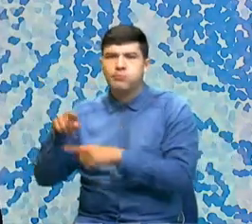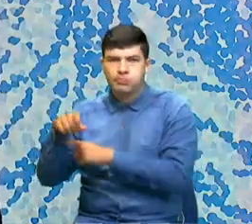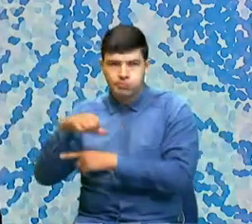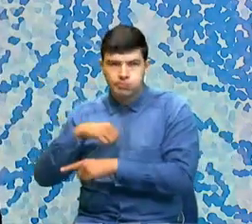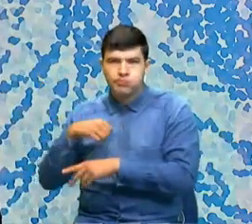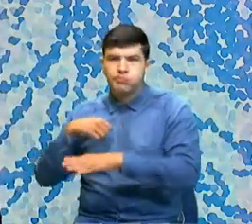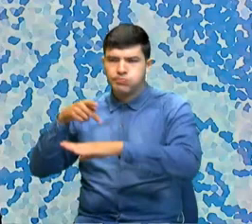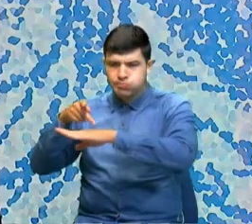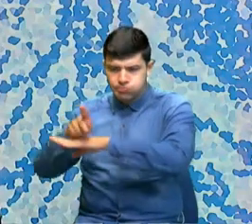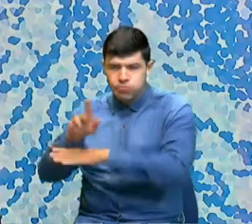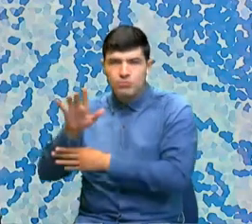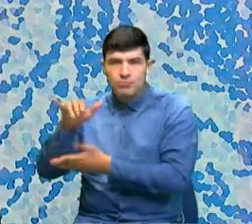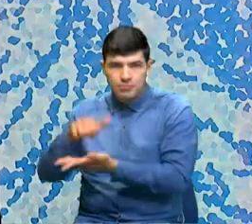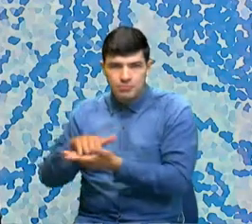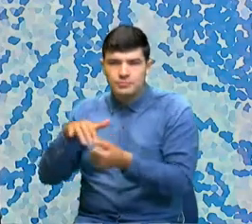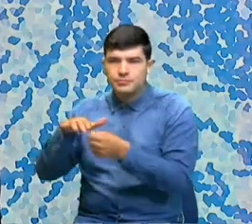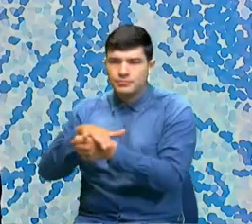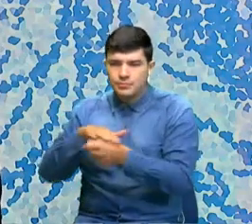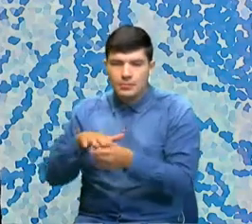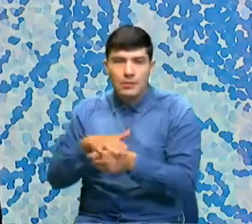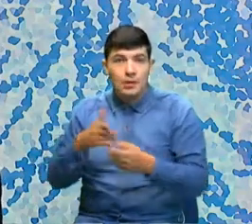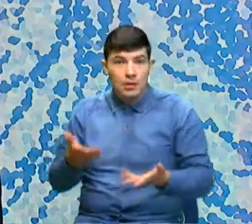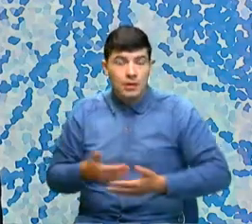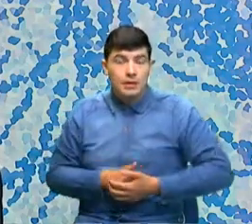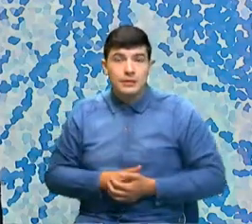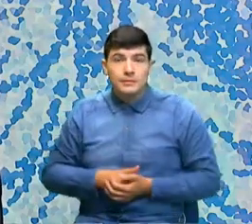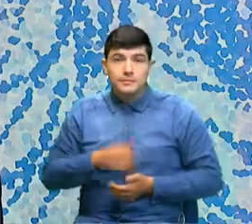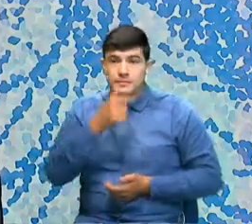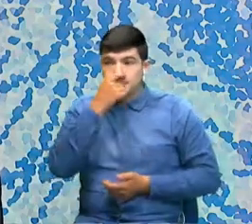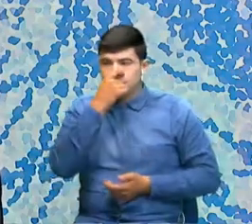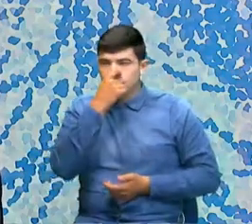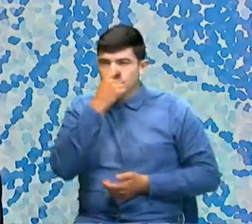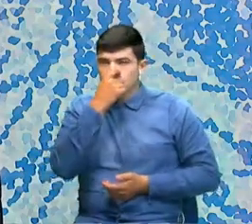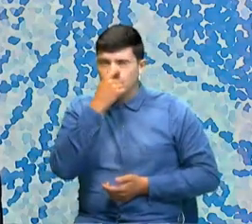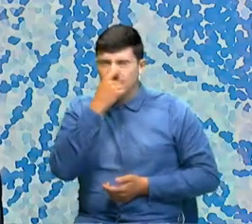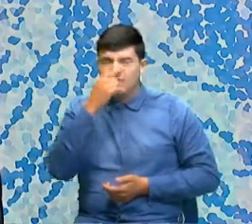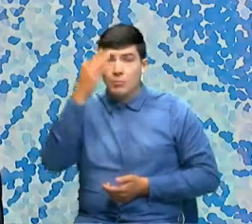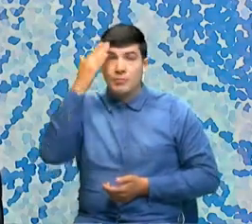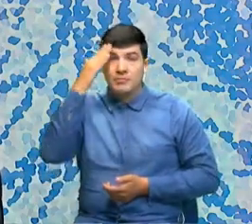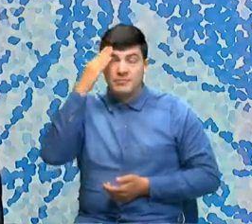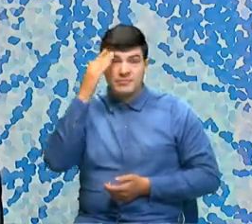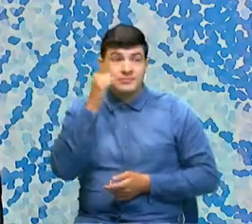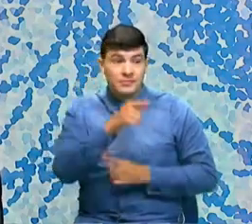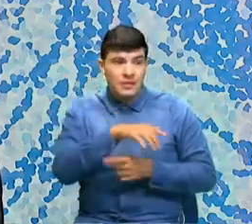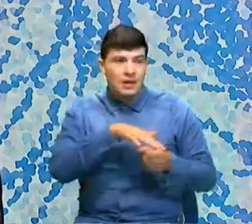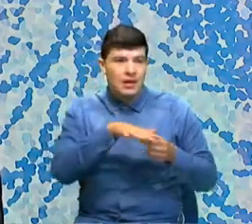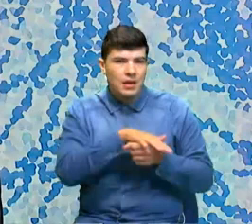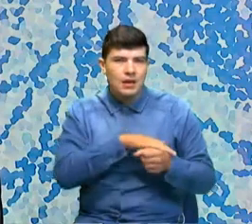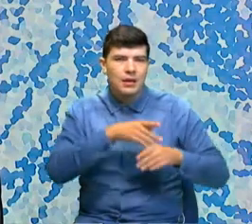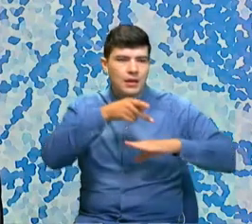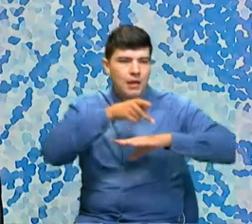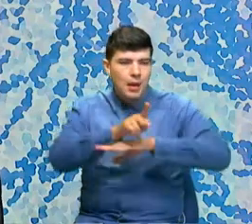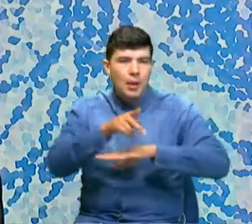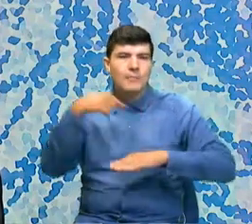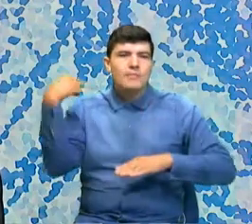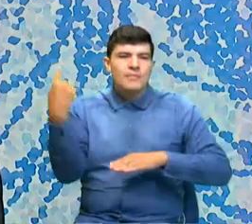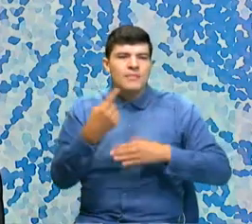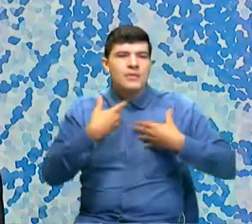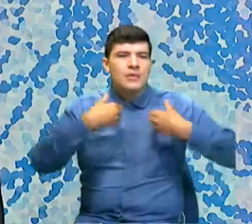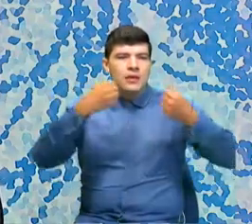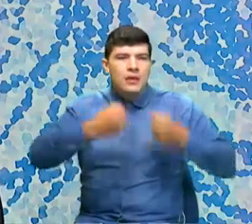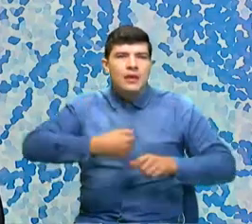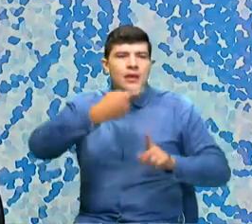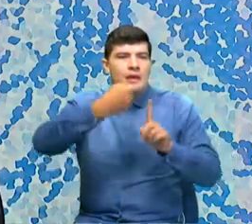tienen la misma situación. Entonces, teniendo en cuenta esto, esos se vuelven bienes comunes de